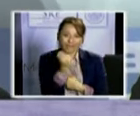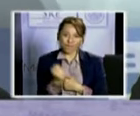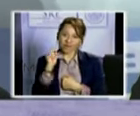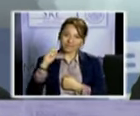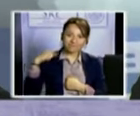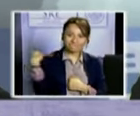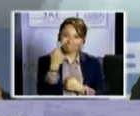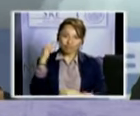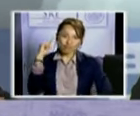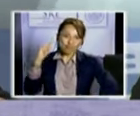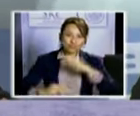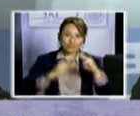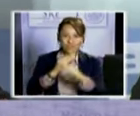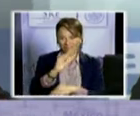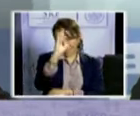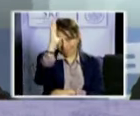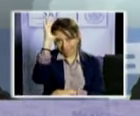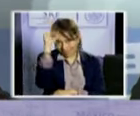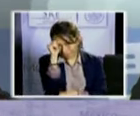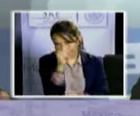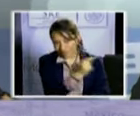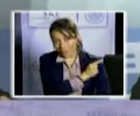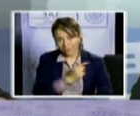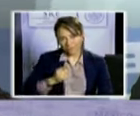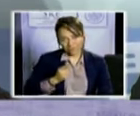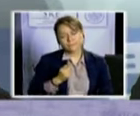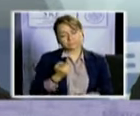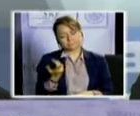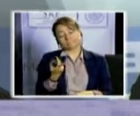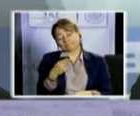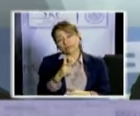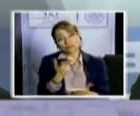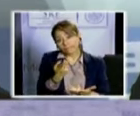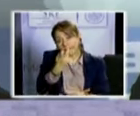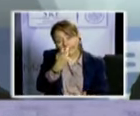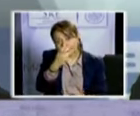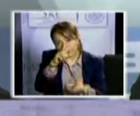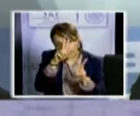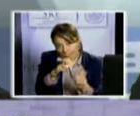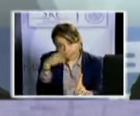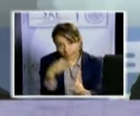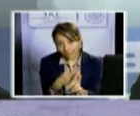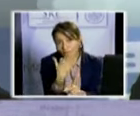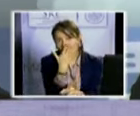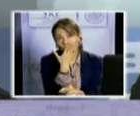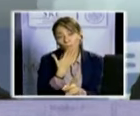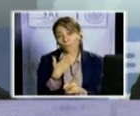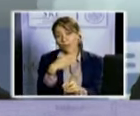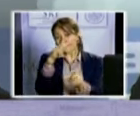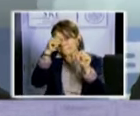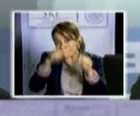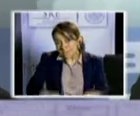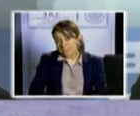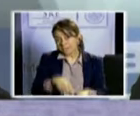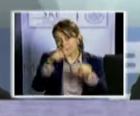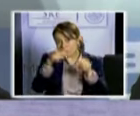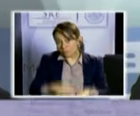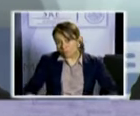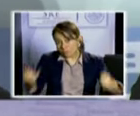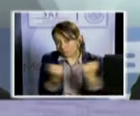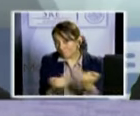tema. Tampoco es estática la manera en que hemos venido abordando el problema en los últimos años. Si ustedes se